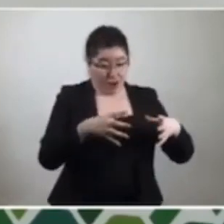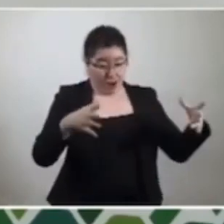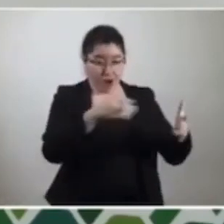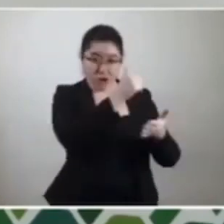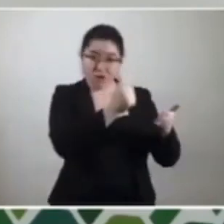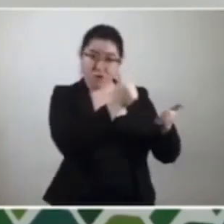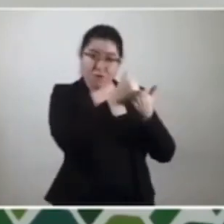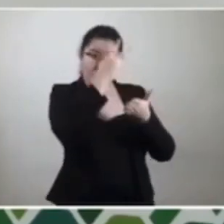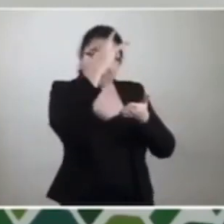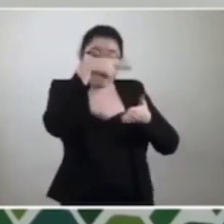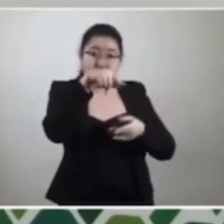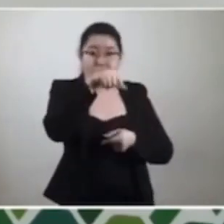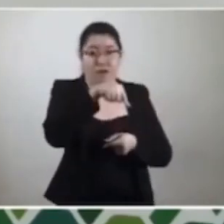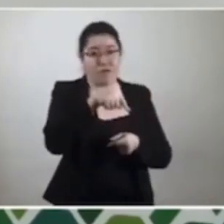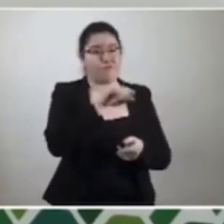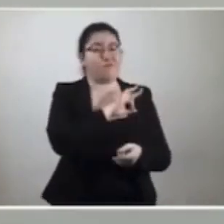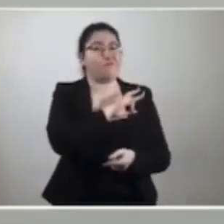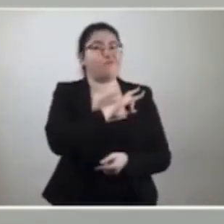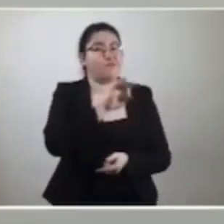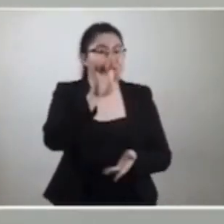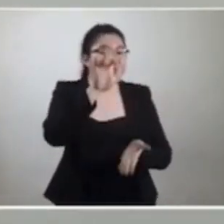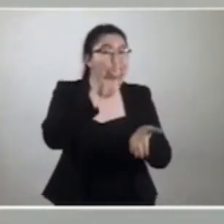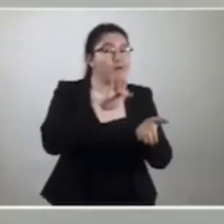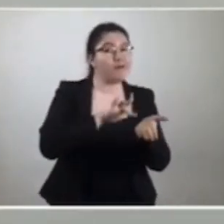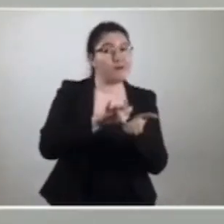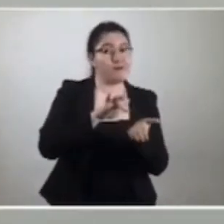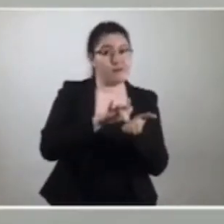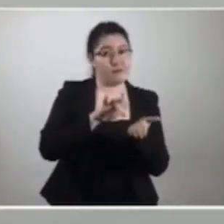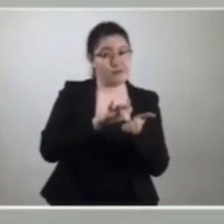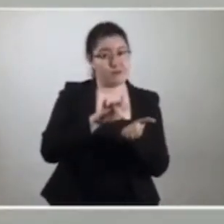que tienen toda la posibilidad